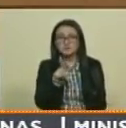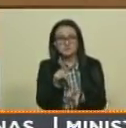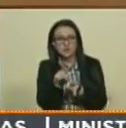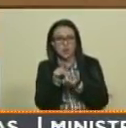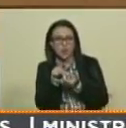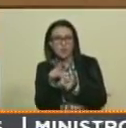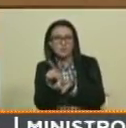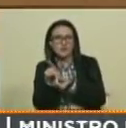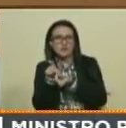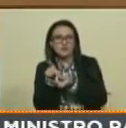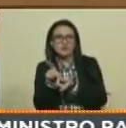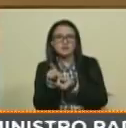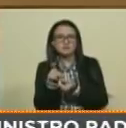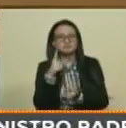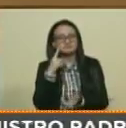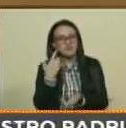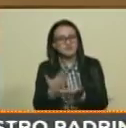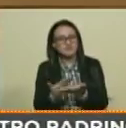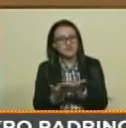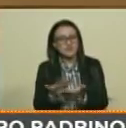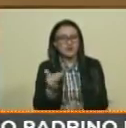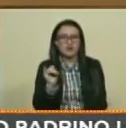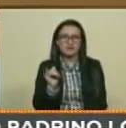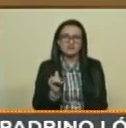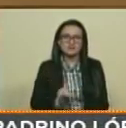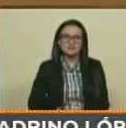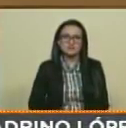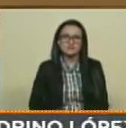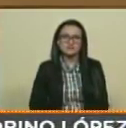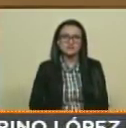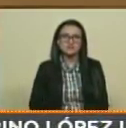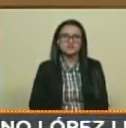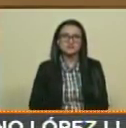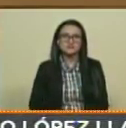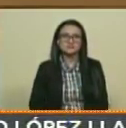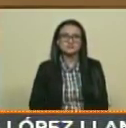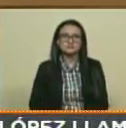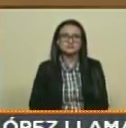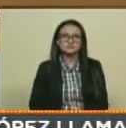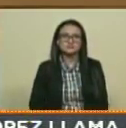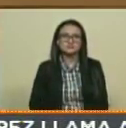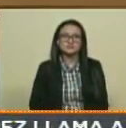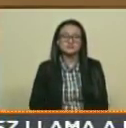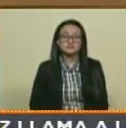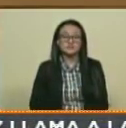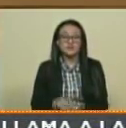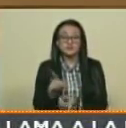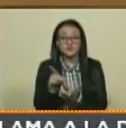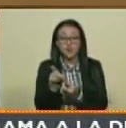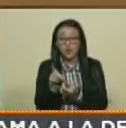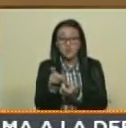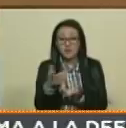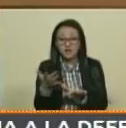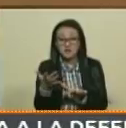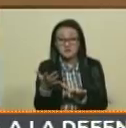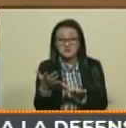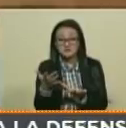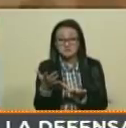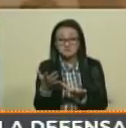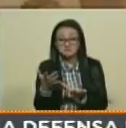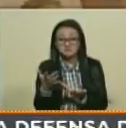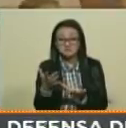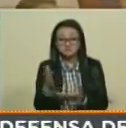está comprobado científica y jurídicamente, tarifas en moneda extranjera por evitar